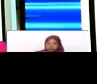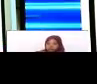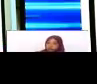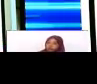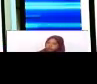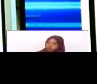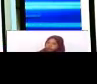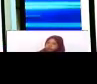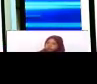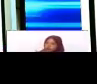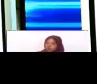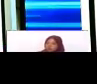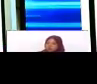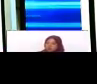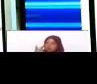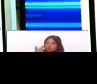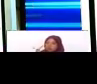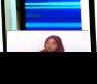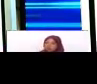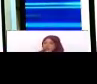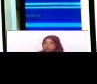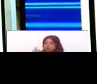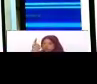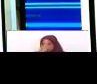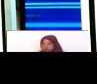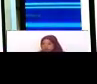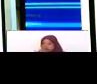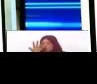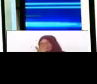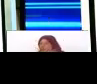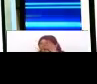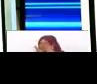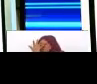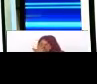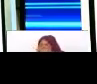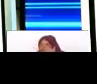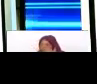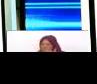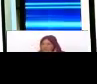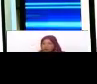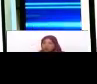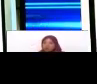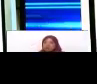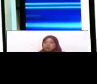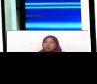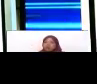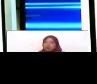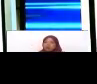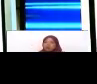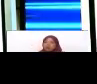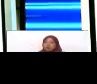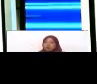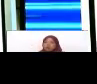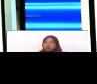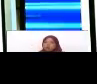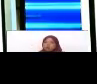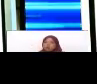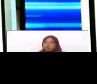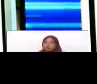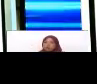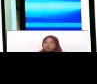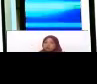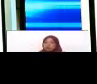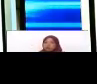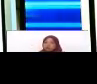él me miraba con una mirada extraña. Y yo